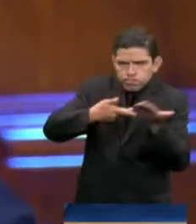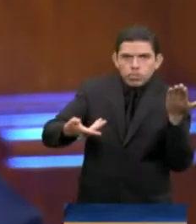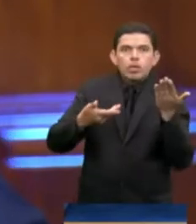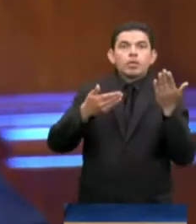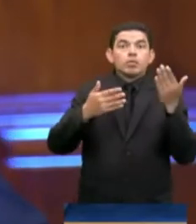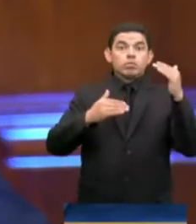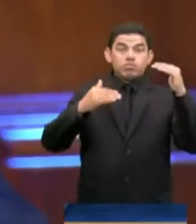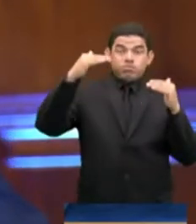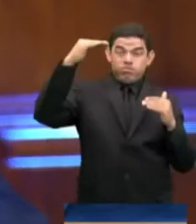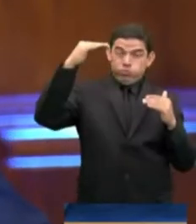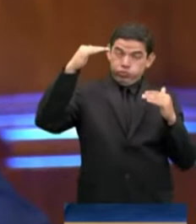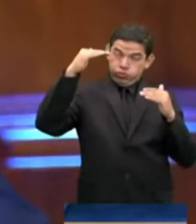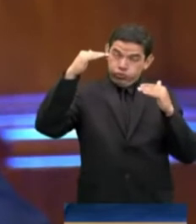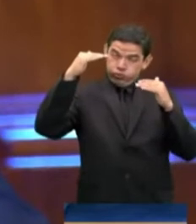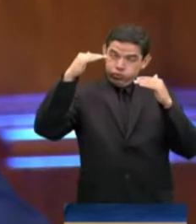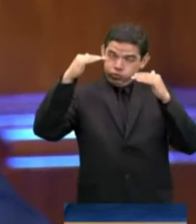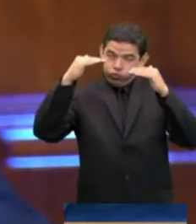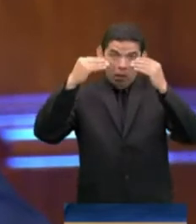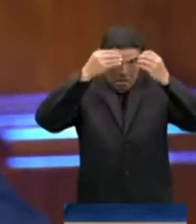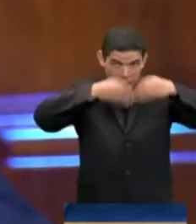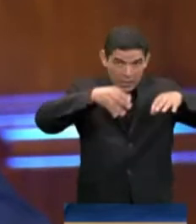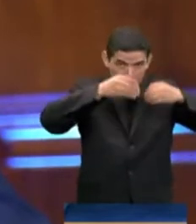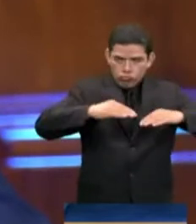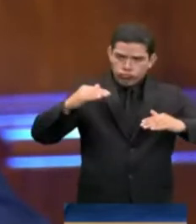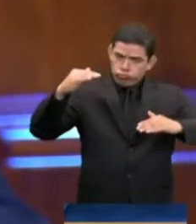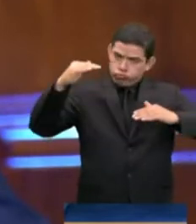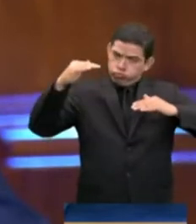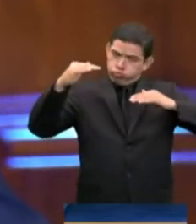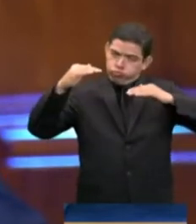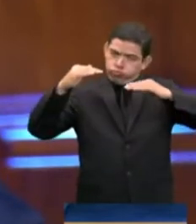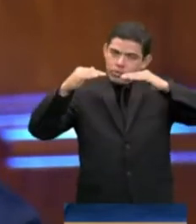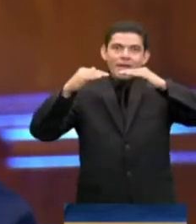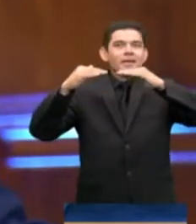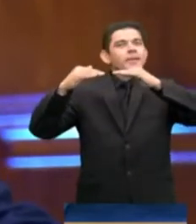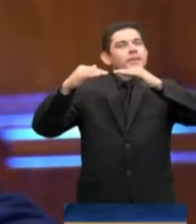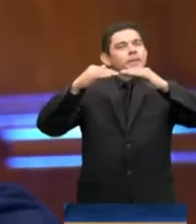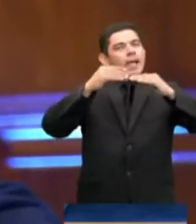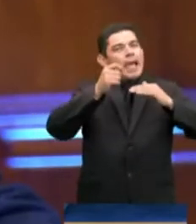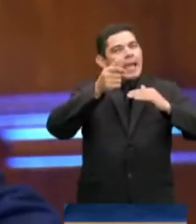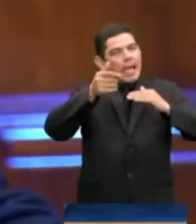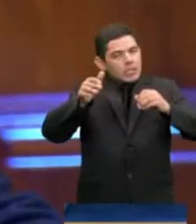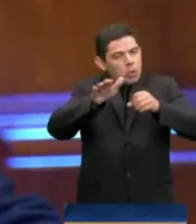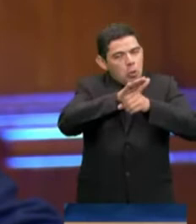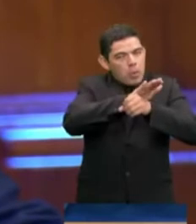reduciendo agresivamente el déficit del gobierno central en algo más